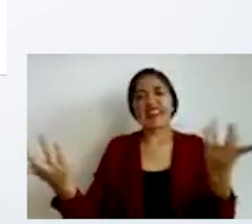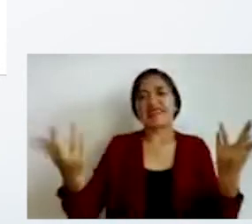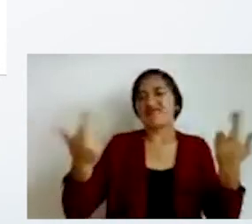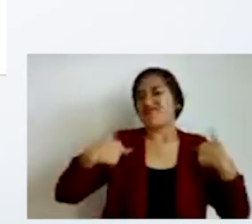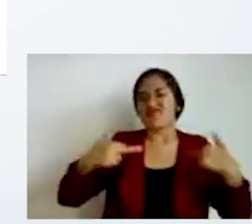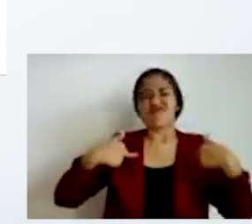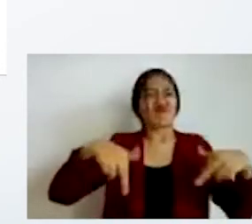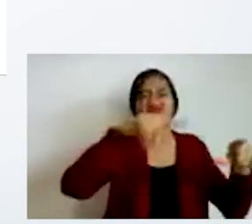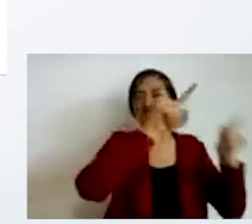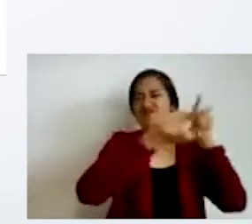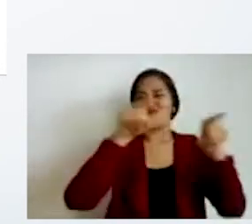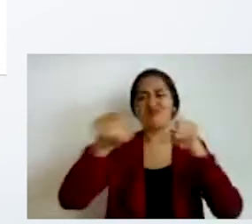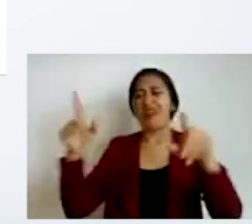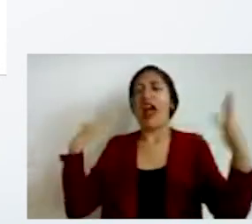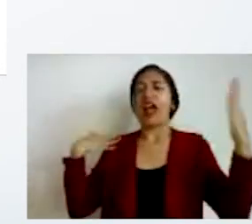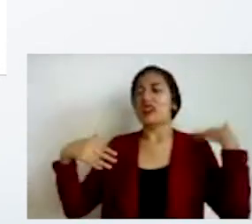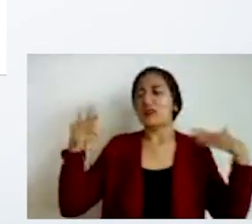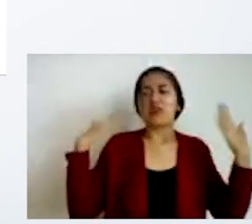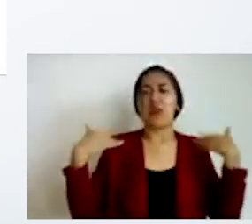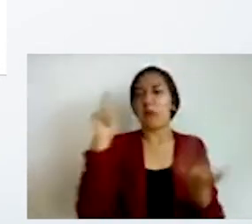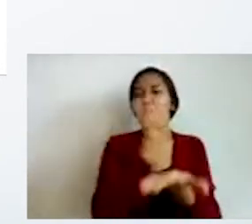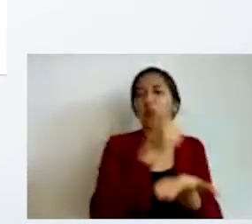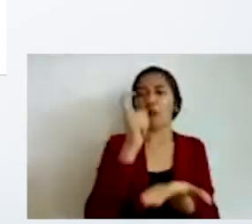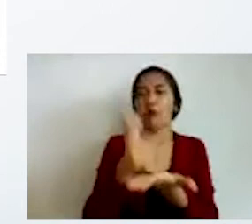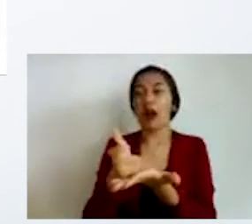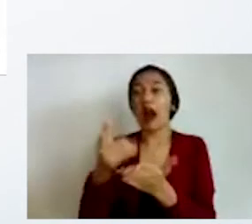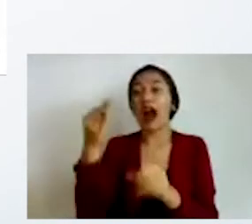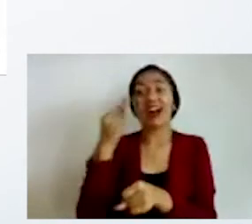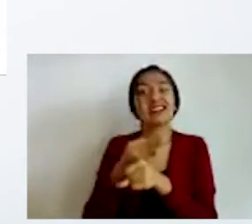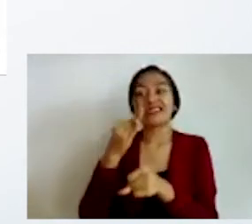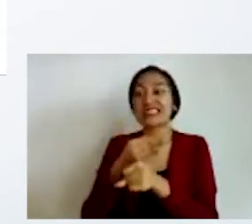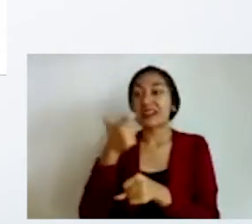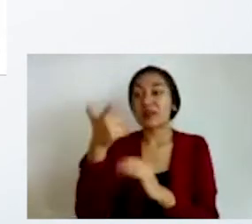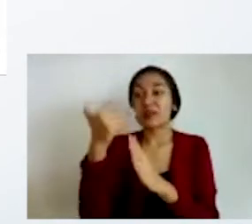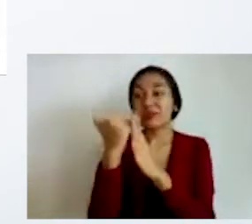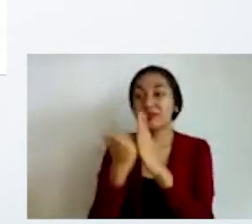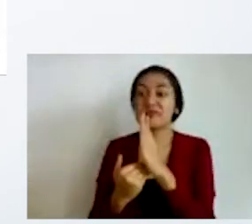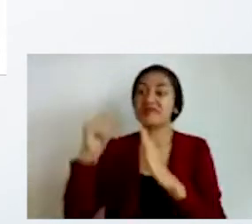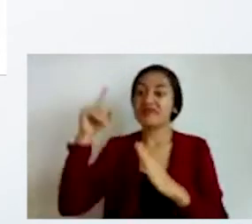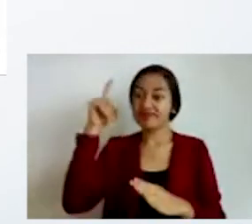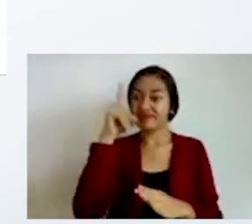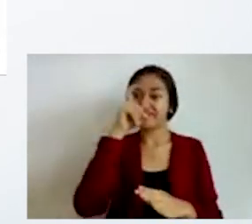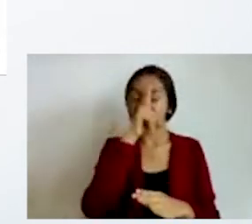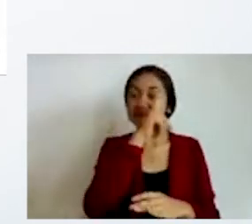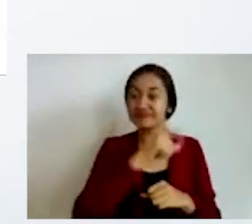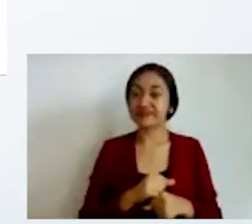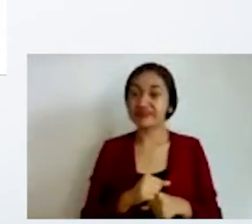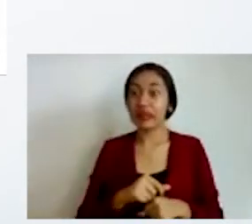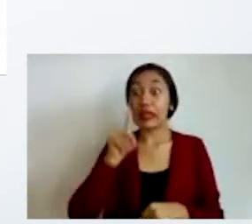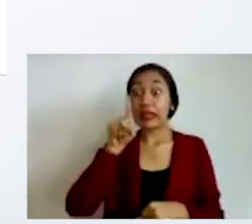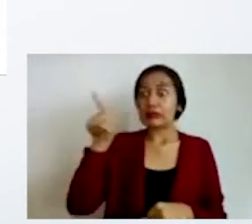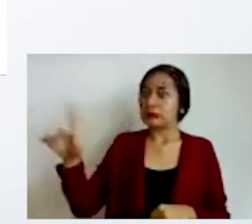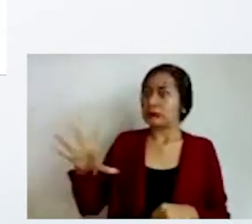actividad. Entonces, la enfermedad, pues a pesar de los grandes esfuerzos, estamos ya en alrededor